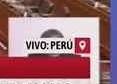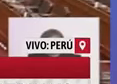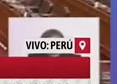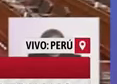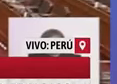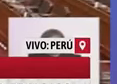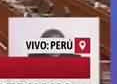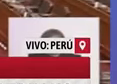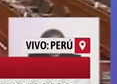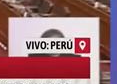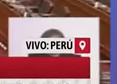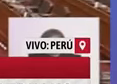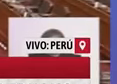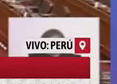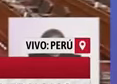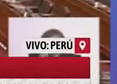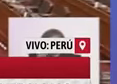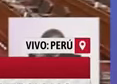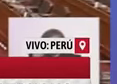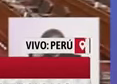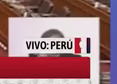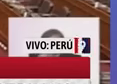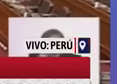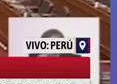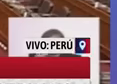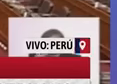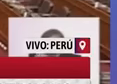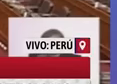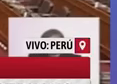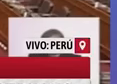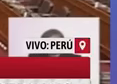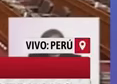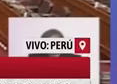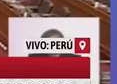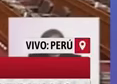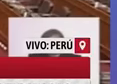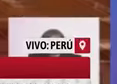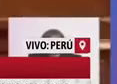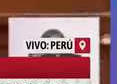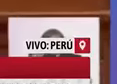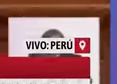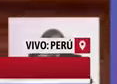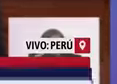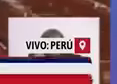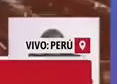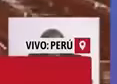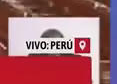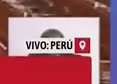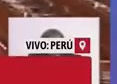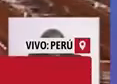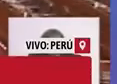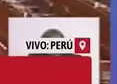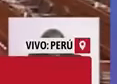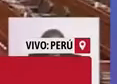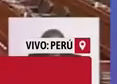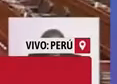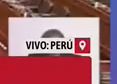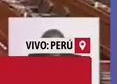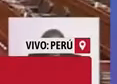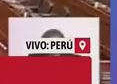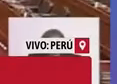Bazán Calderón. Bazán Calderón, a favor. Bazán Calderón, sí. Bazán Narro.